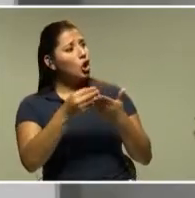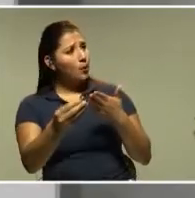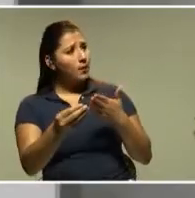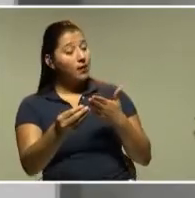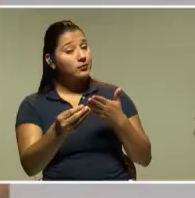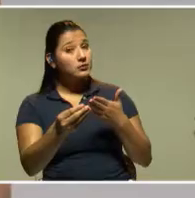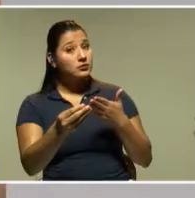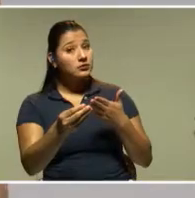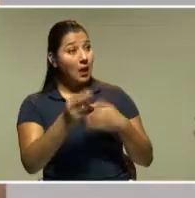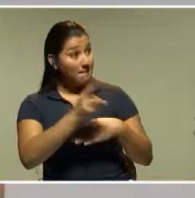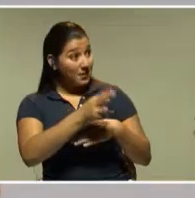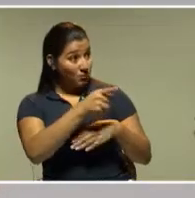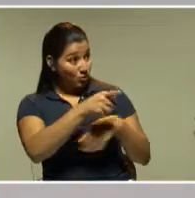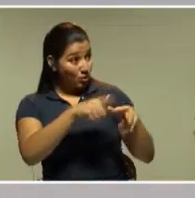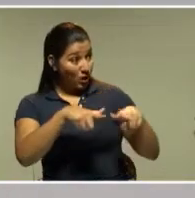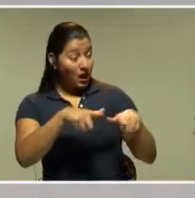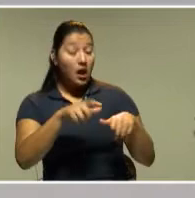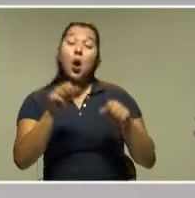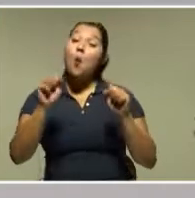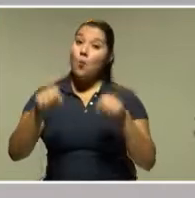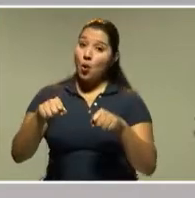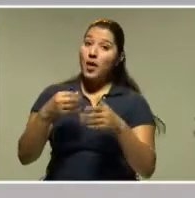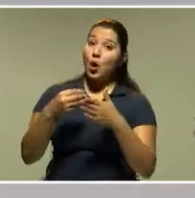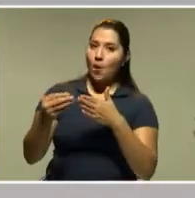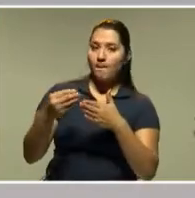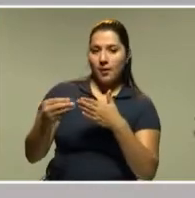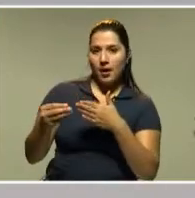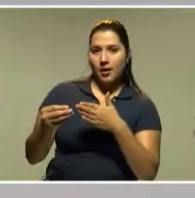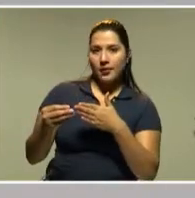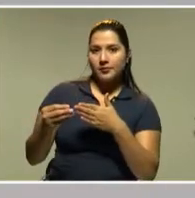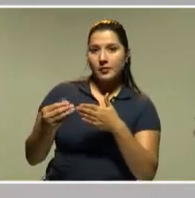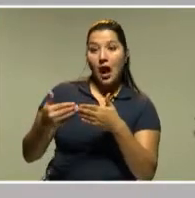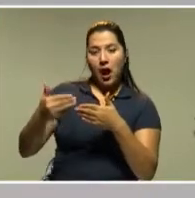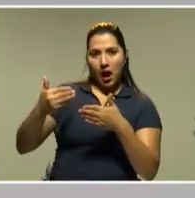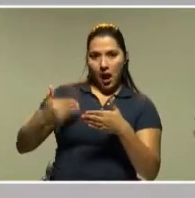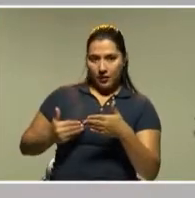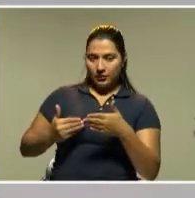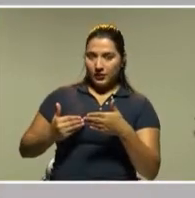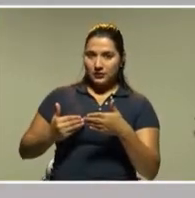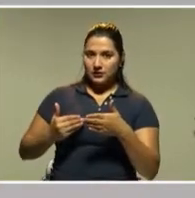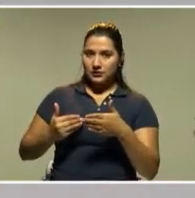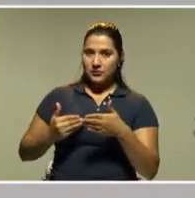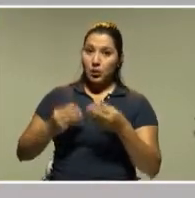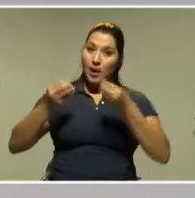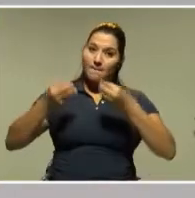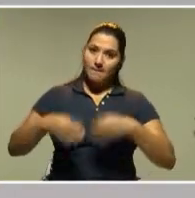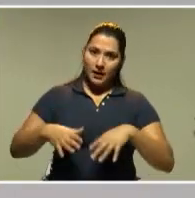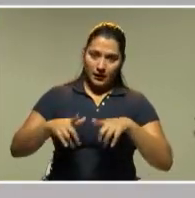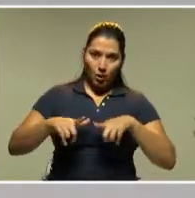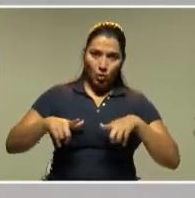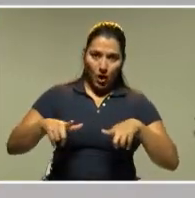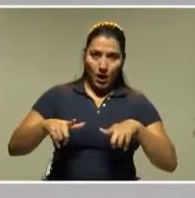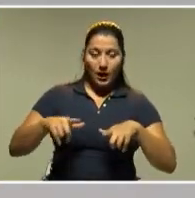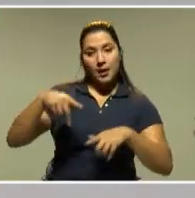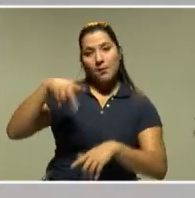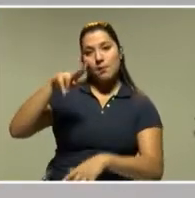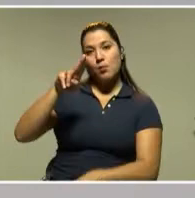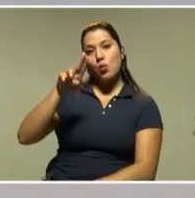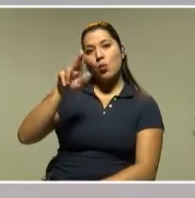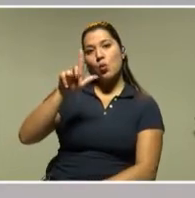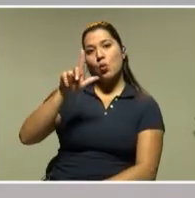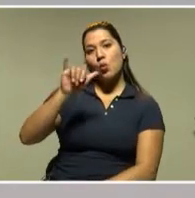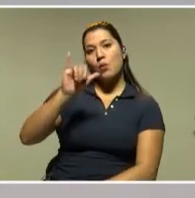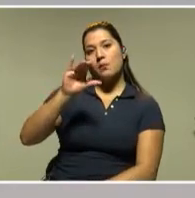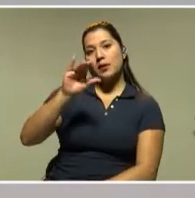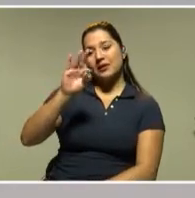mismo. Bueno, también, o sea, las pueden comprar anterior porque luego se quedan sin campo en Publiticket, o ahí mismo yo creo